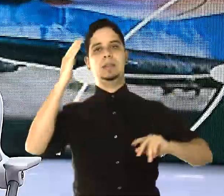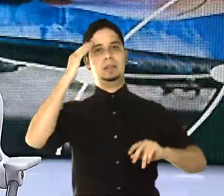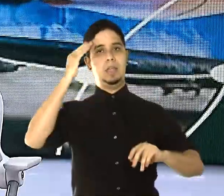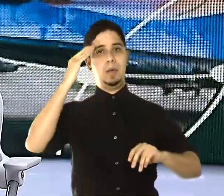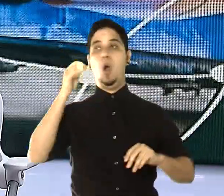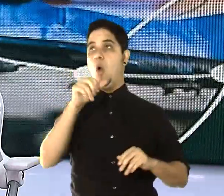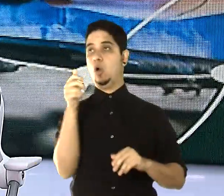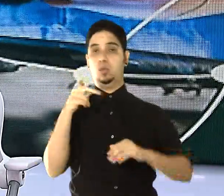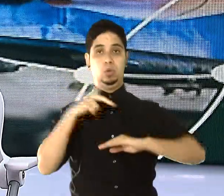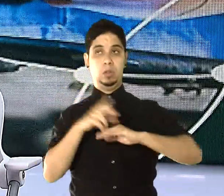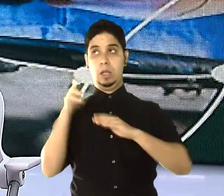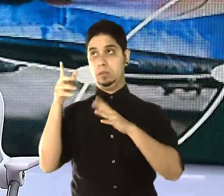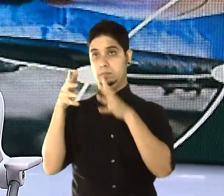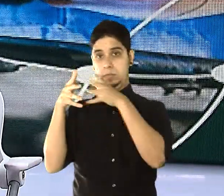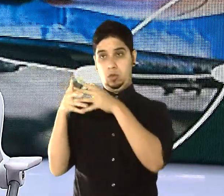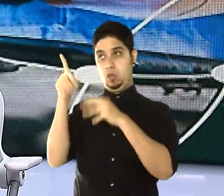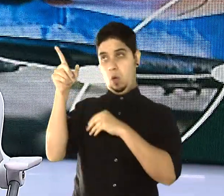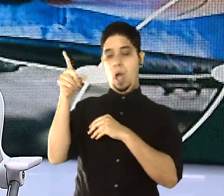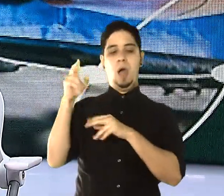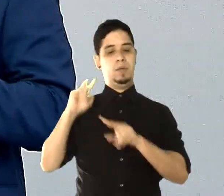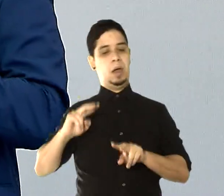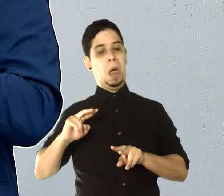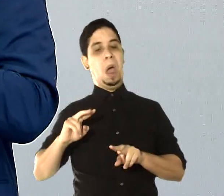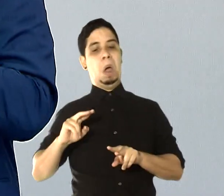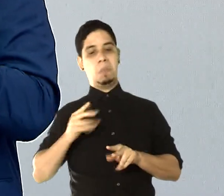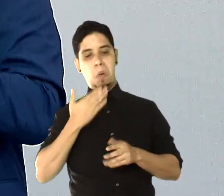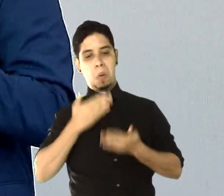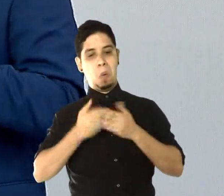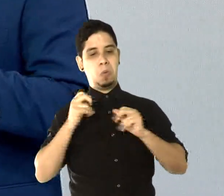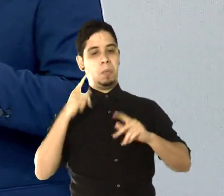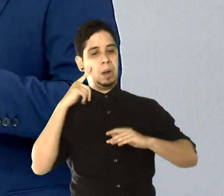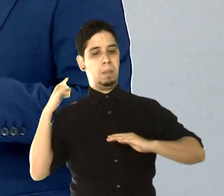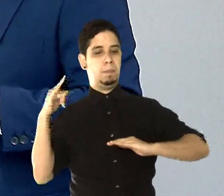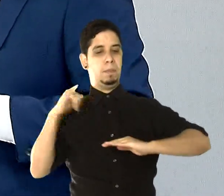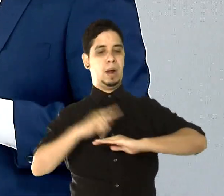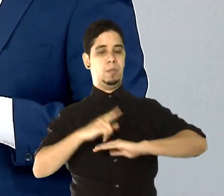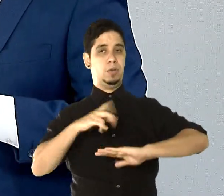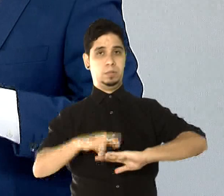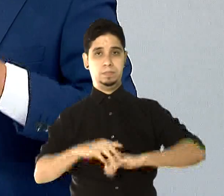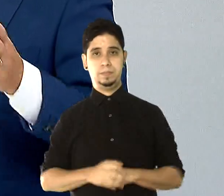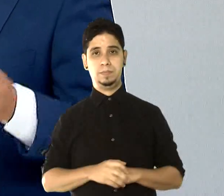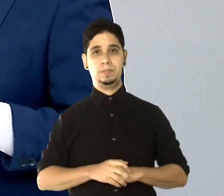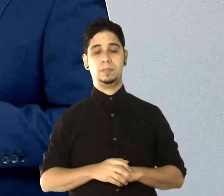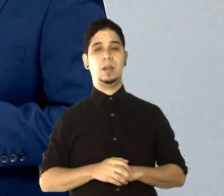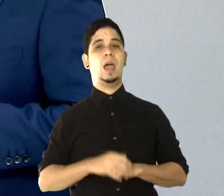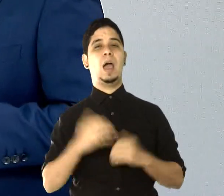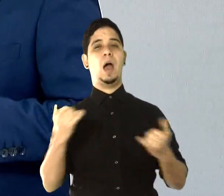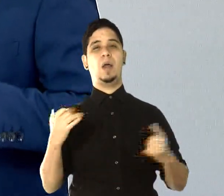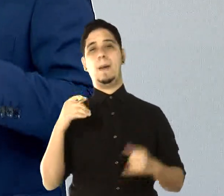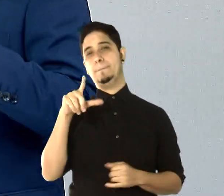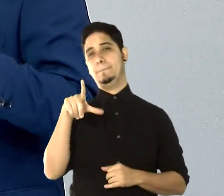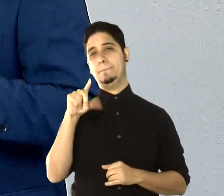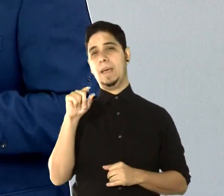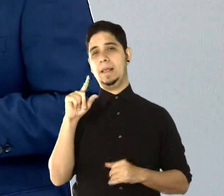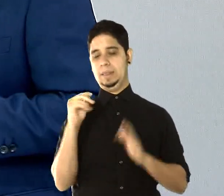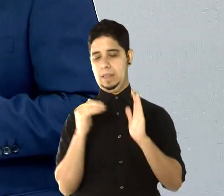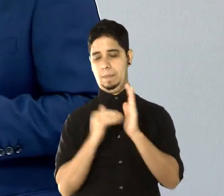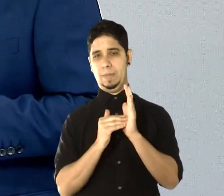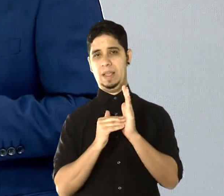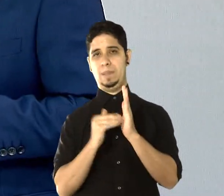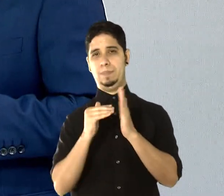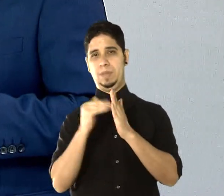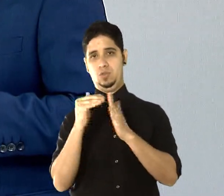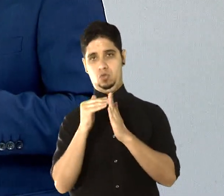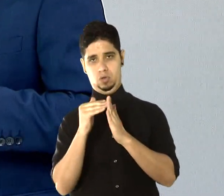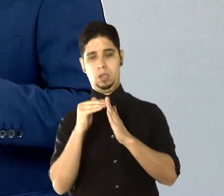estados para que vean a Puerto Rico una opción para regresar. Los 20,000 millones que están comprometidos para Puerto